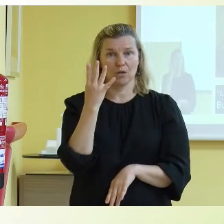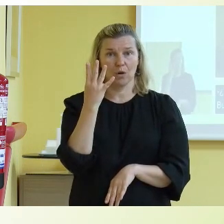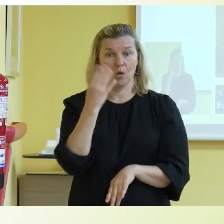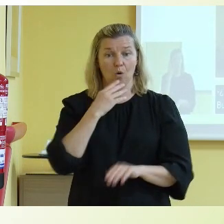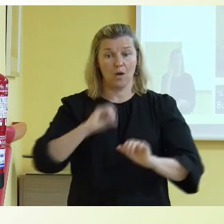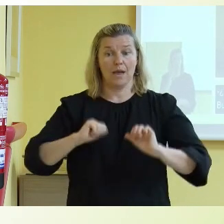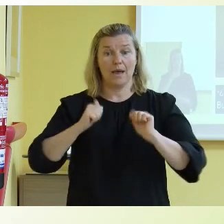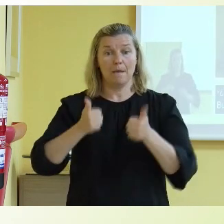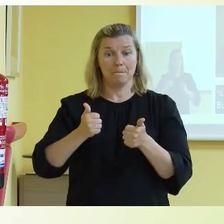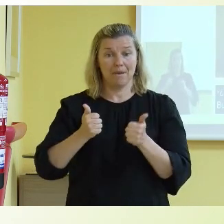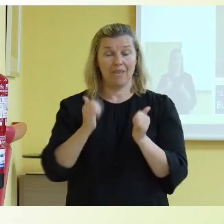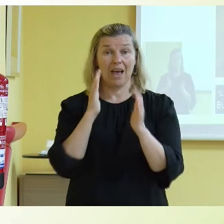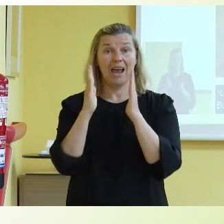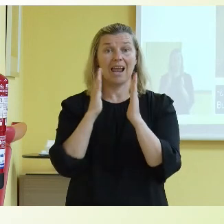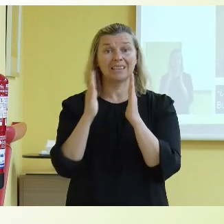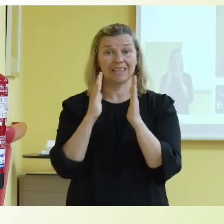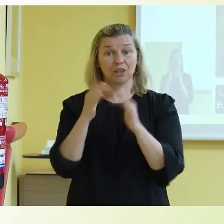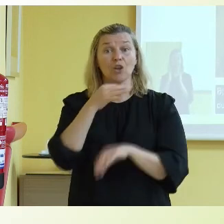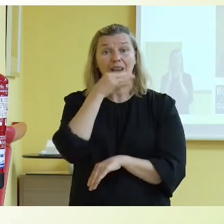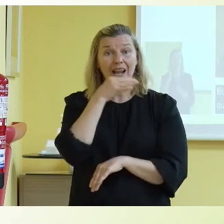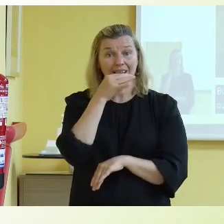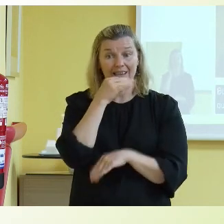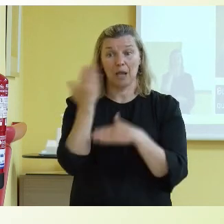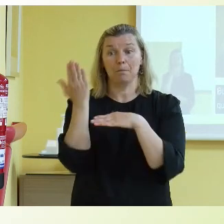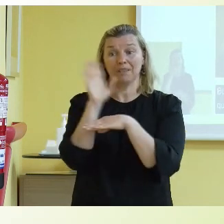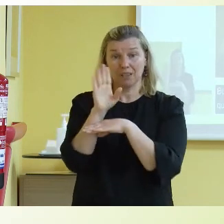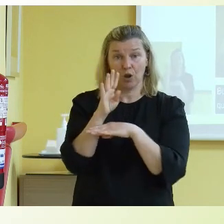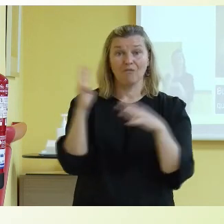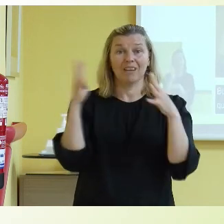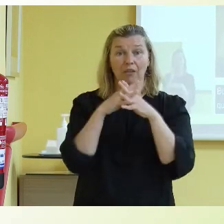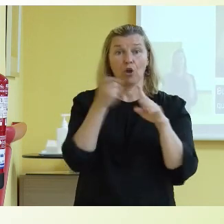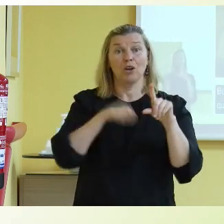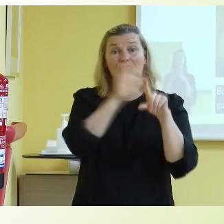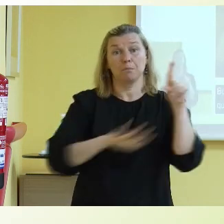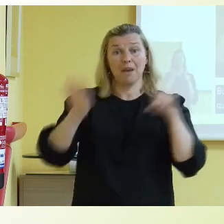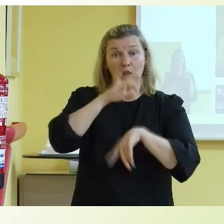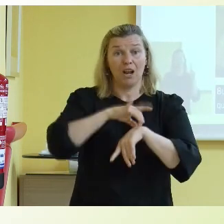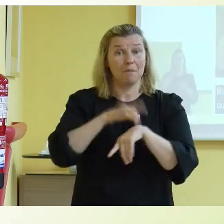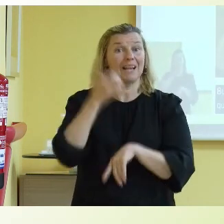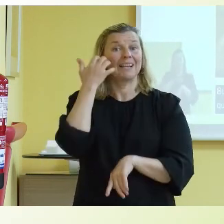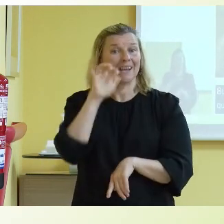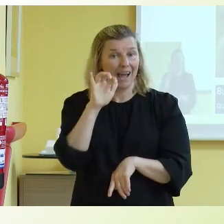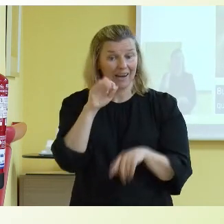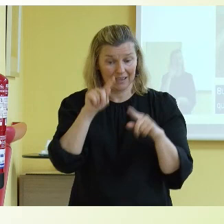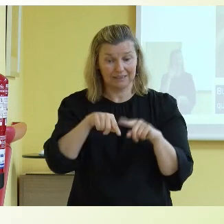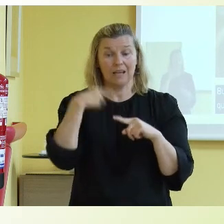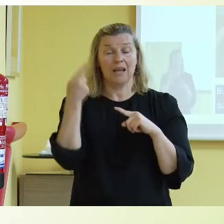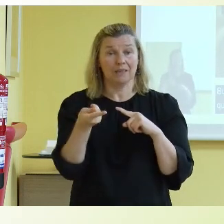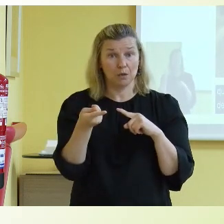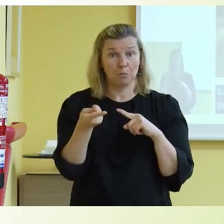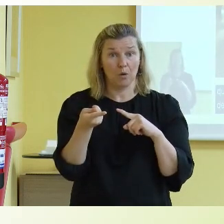comenzará la sesión de la tarde con la presentación de la Federación Española de Enfermedades Raras. A